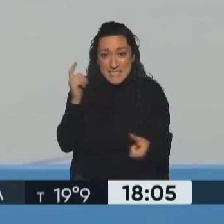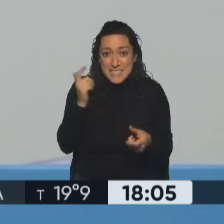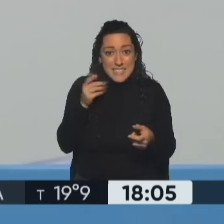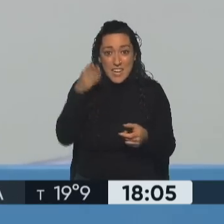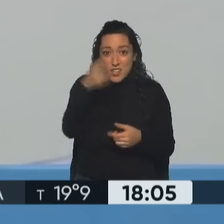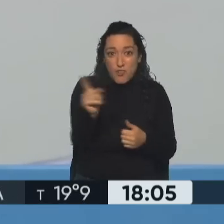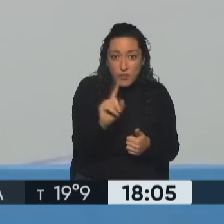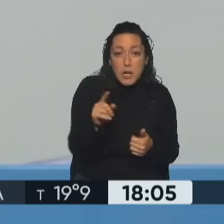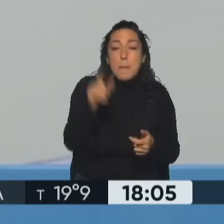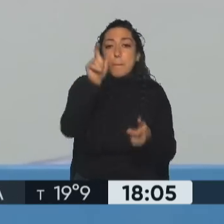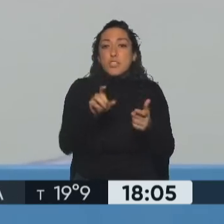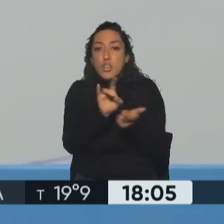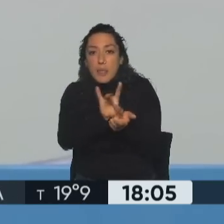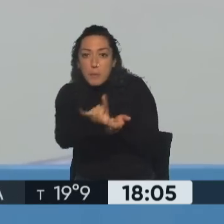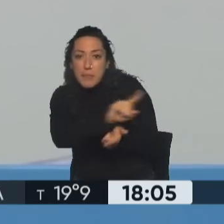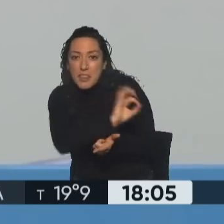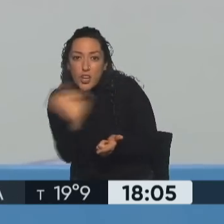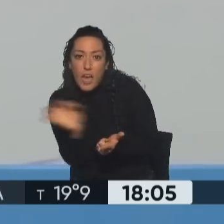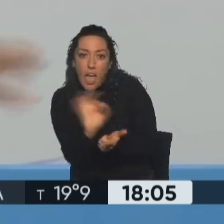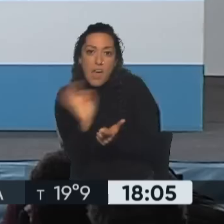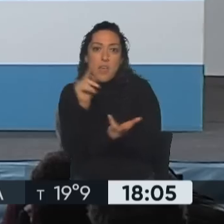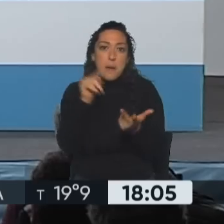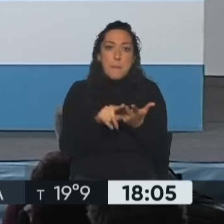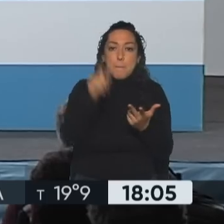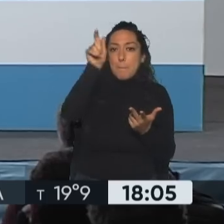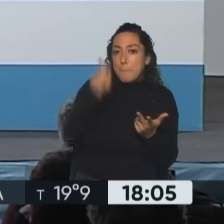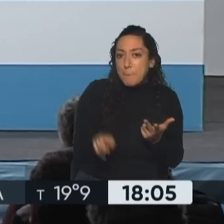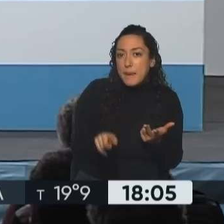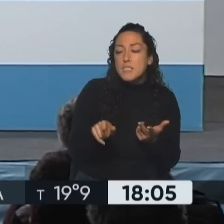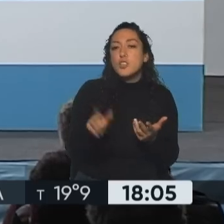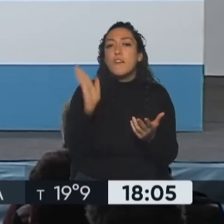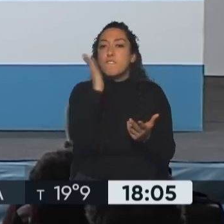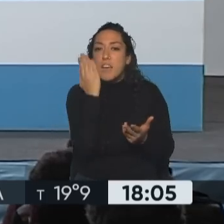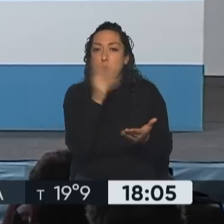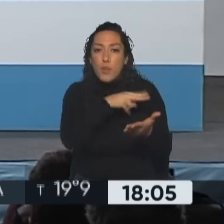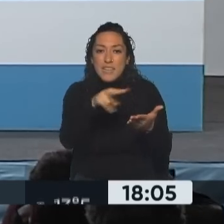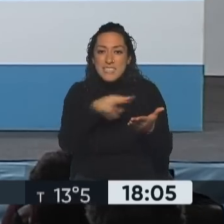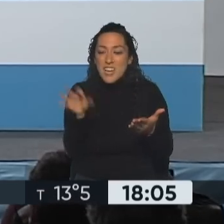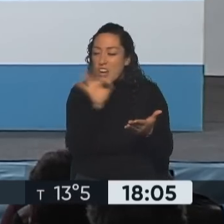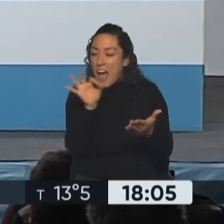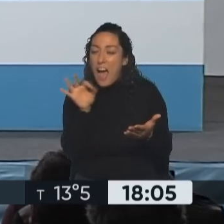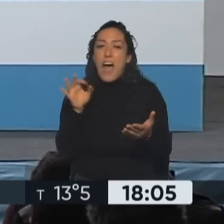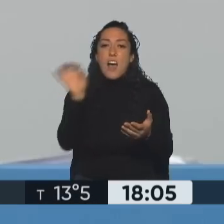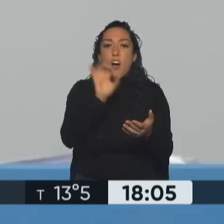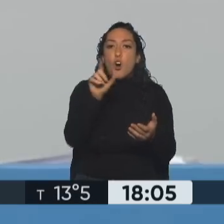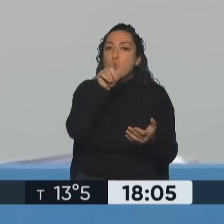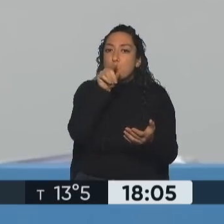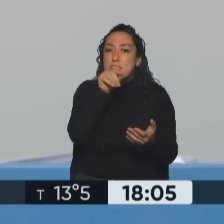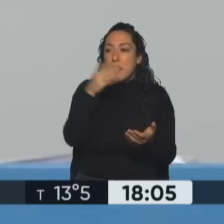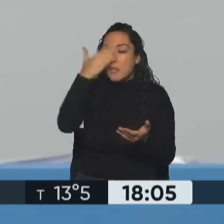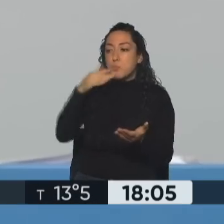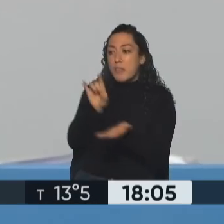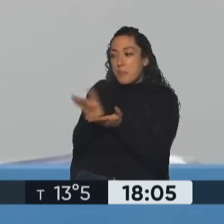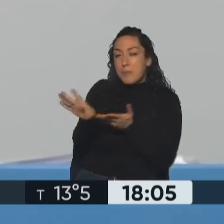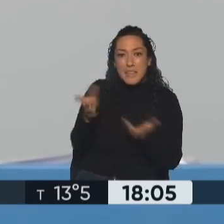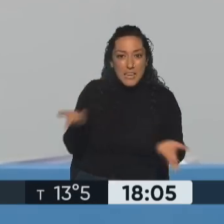no fueron despedidos al otro día, los que no les leyeron los Facebooks o los Twitter y después los despedían, a la gente de